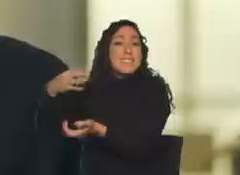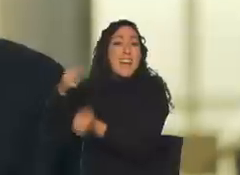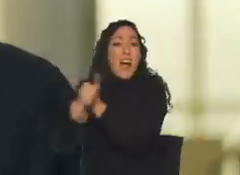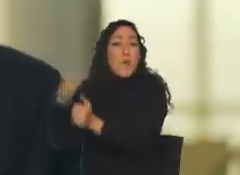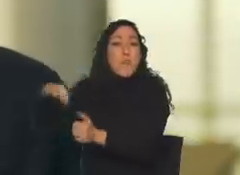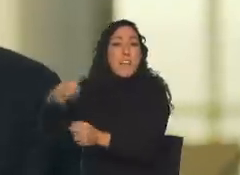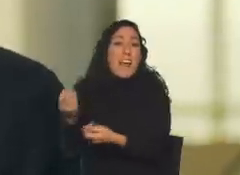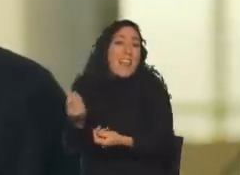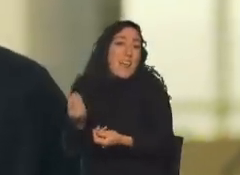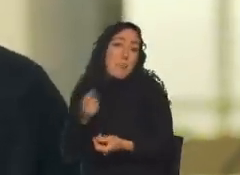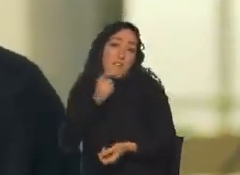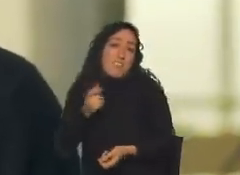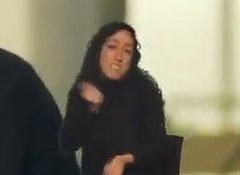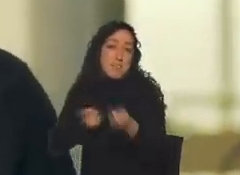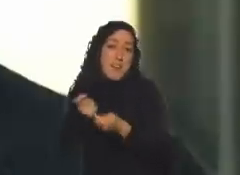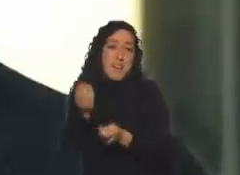vos.